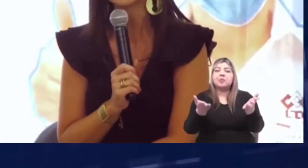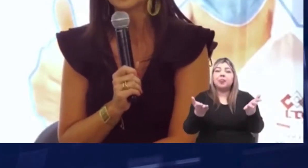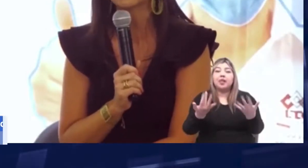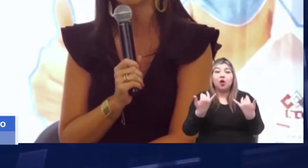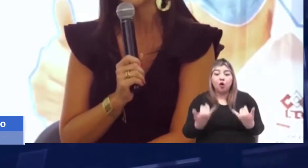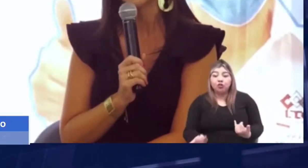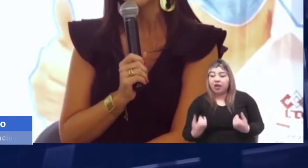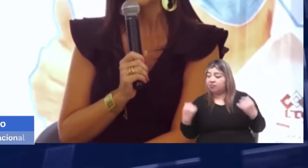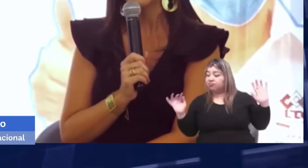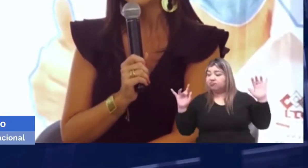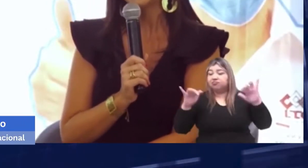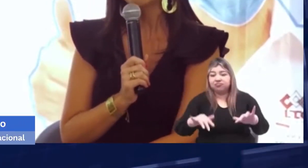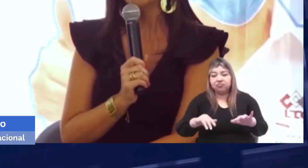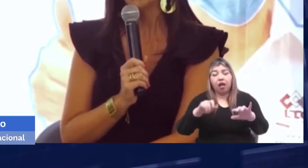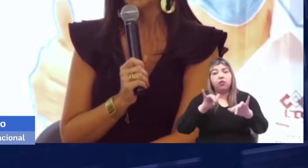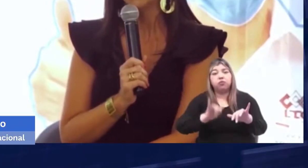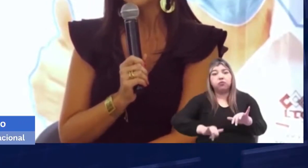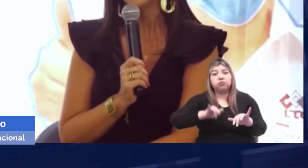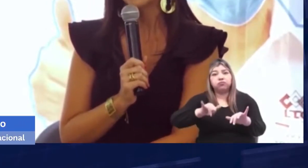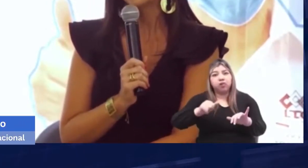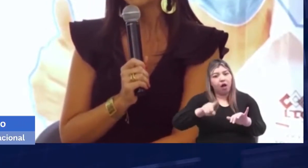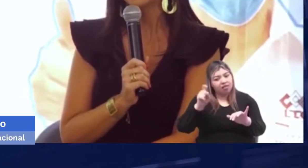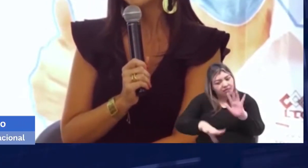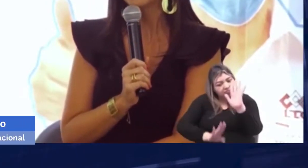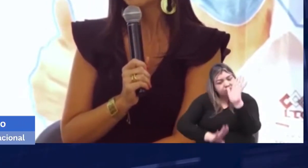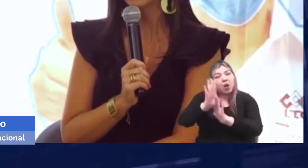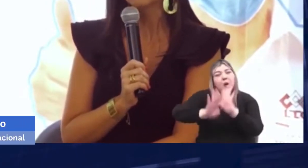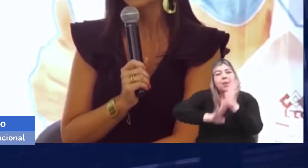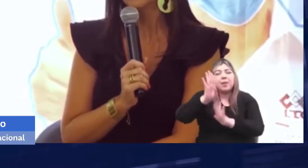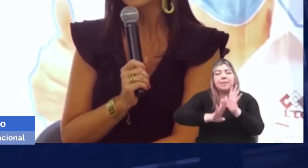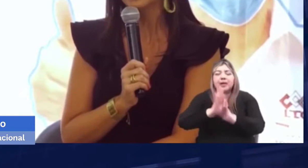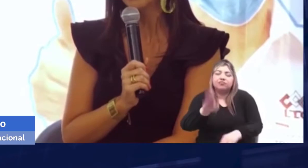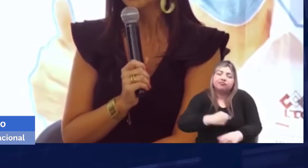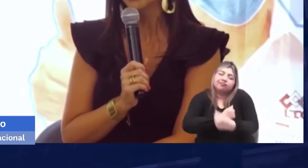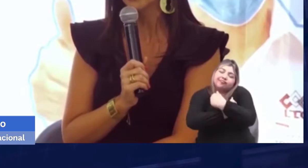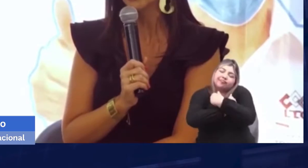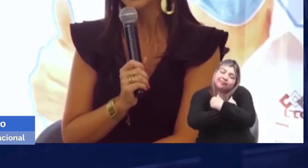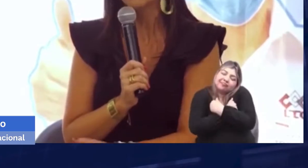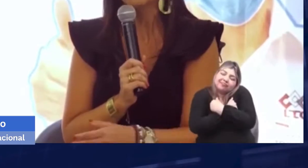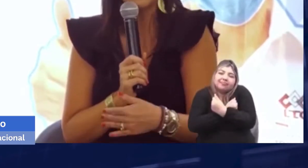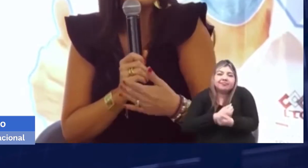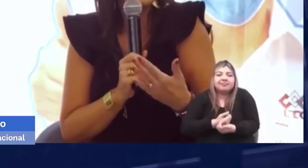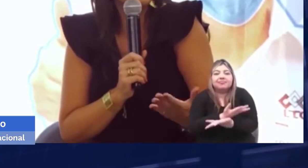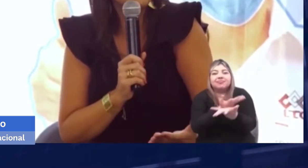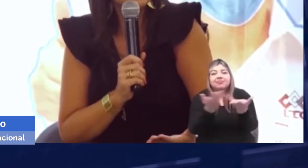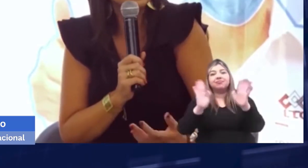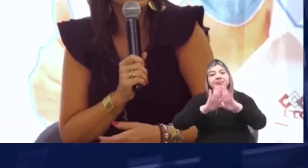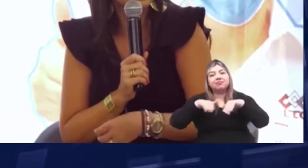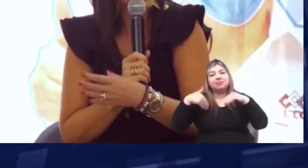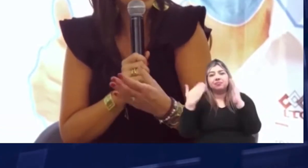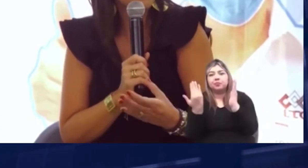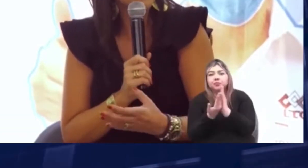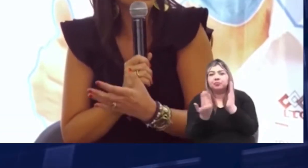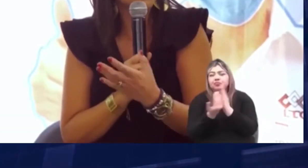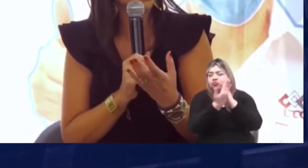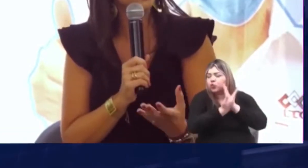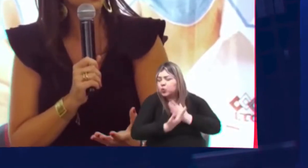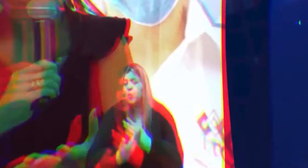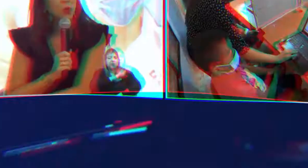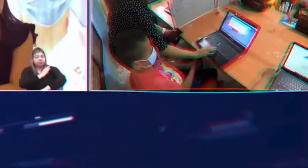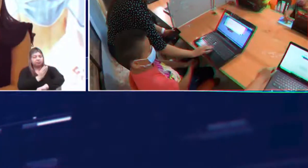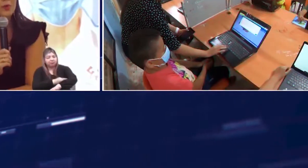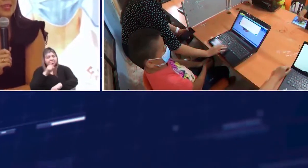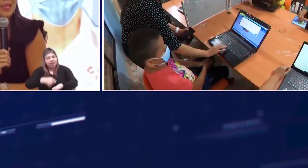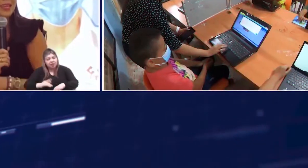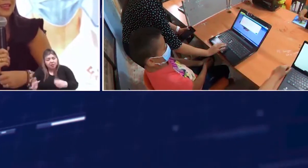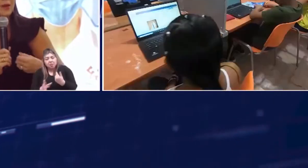de avanzar. Es tiempo de retomar ese amor que todos sentimos por la educación y poner en marcha cambios,